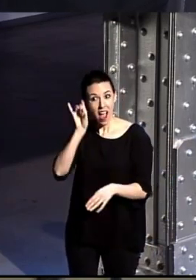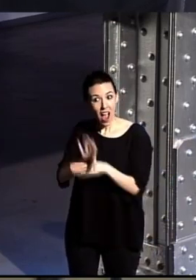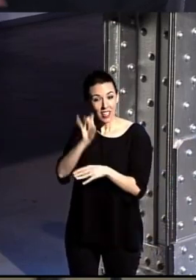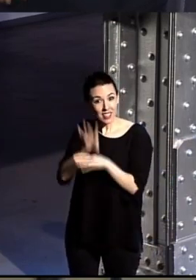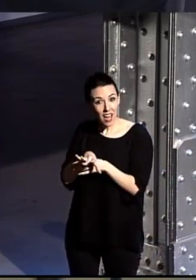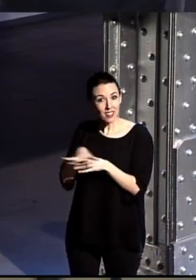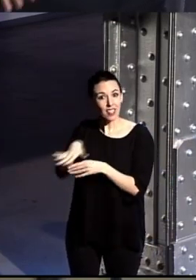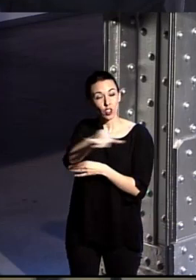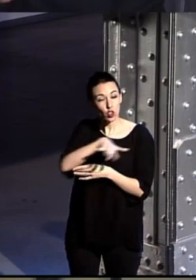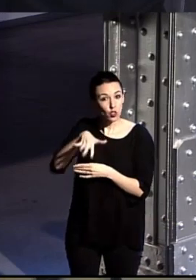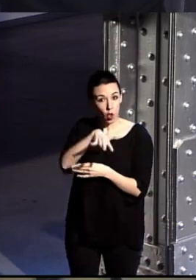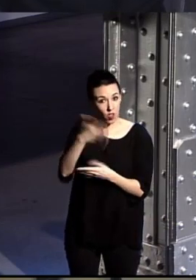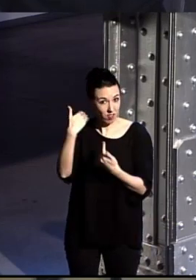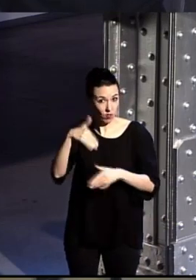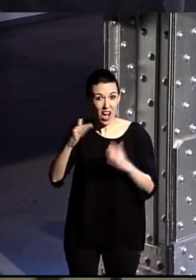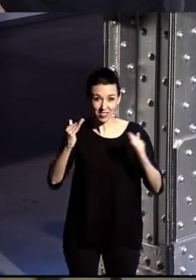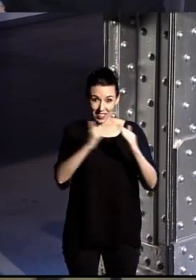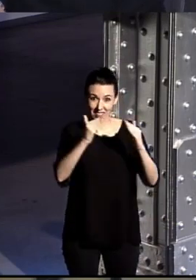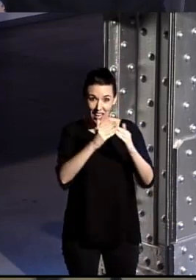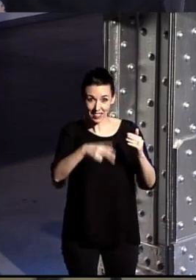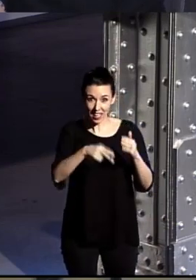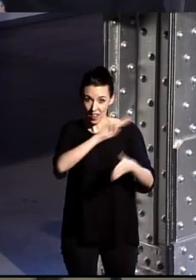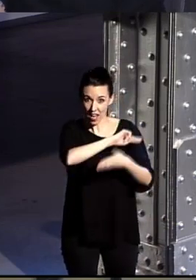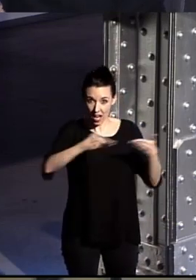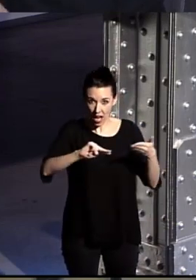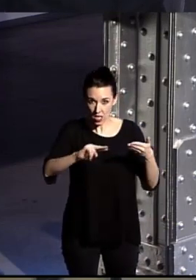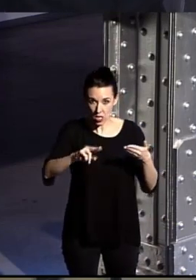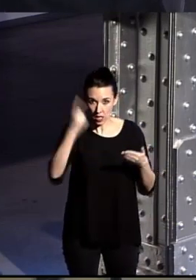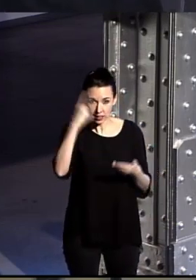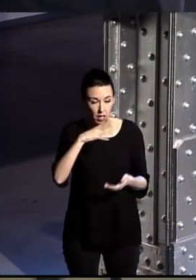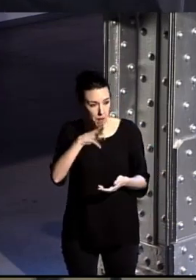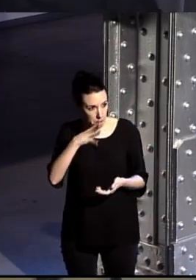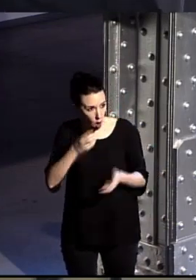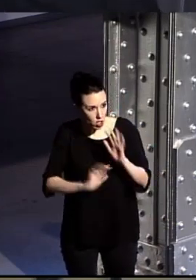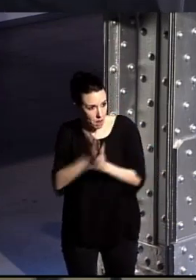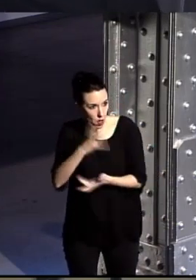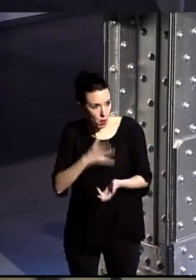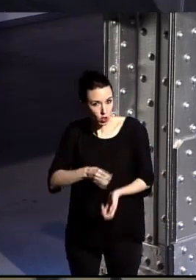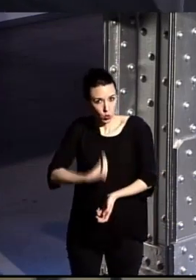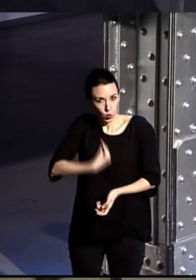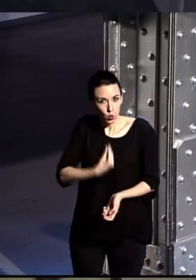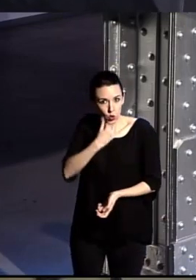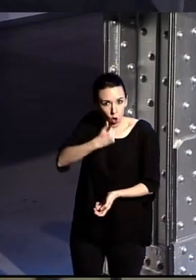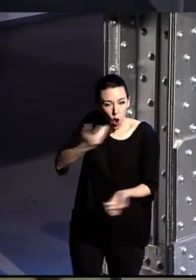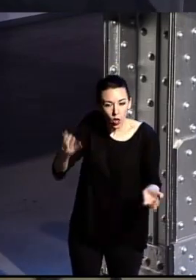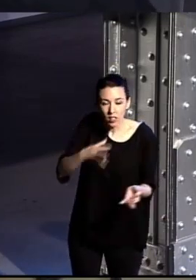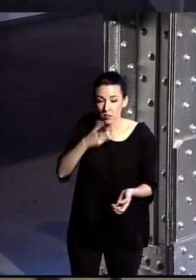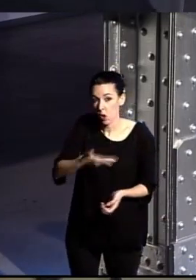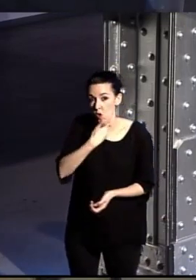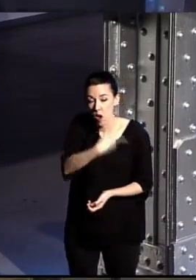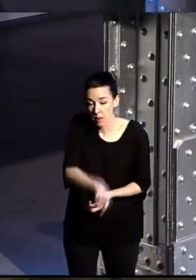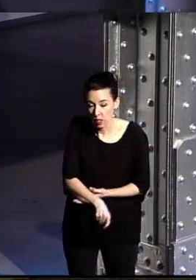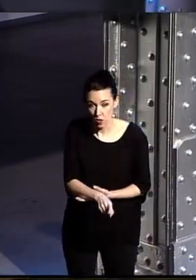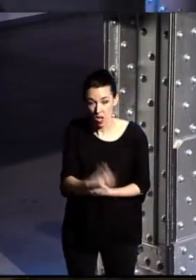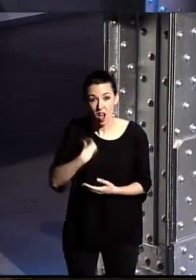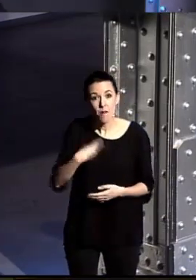en un cajón. Las quemó sabiendo lo que quemaba, escandalizada quizá. Sí, sí, bueno, porque no le apetecía, no,